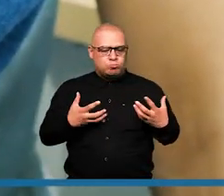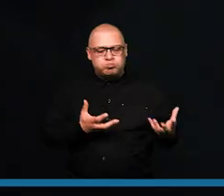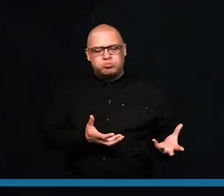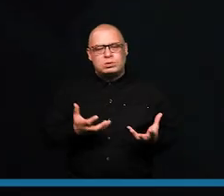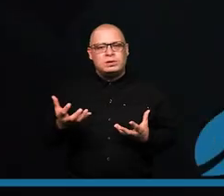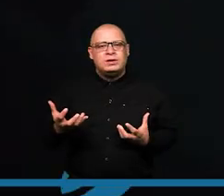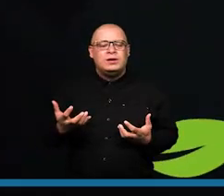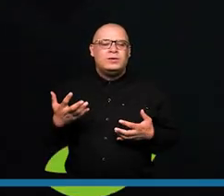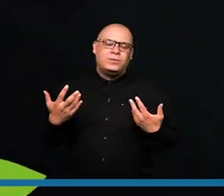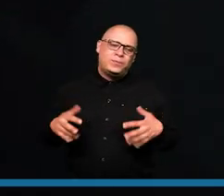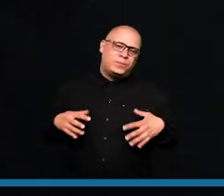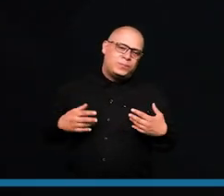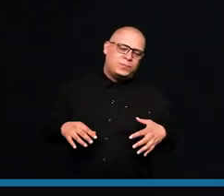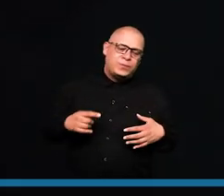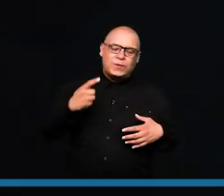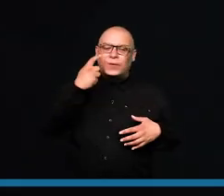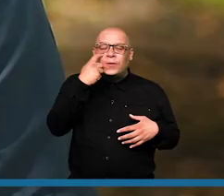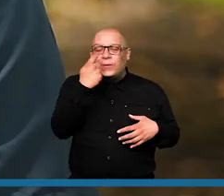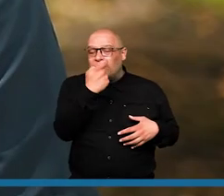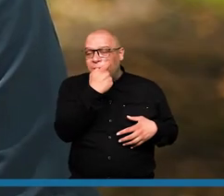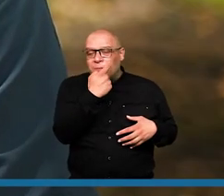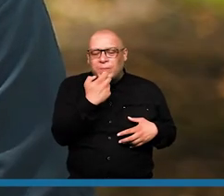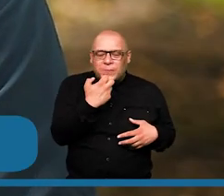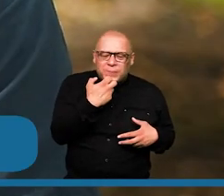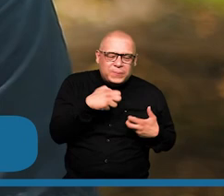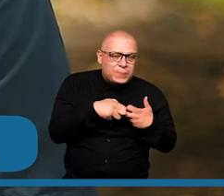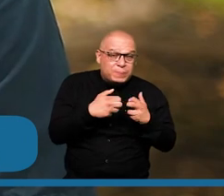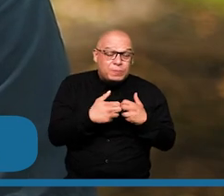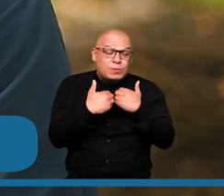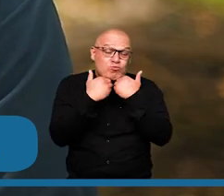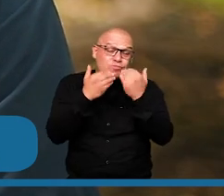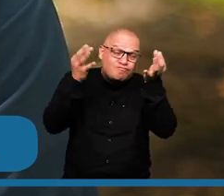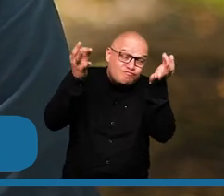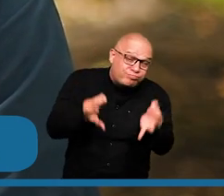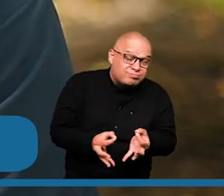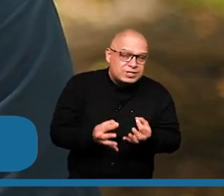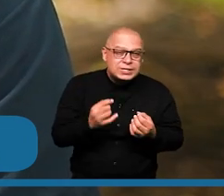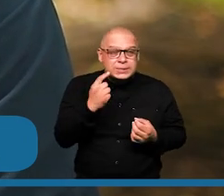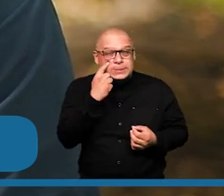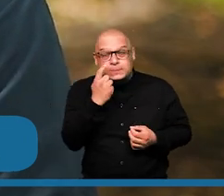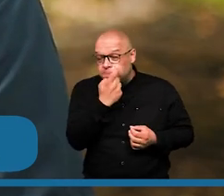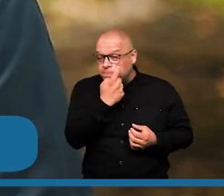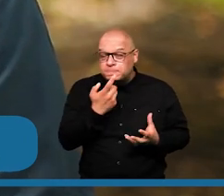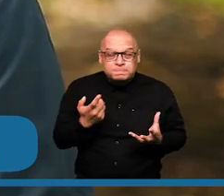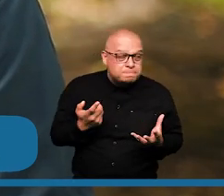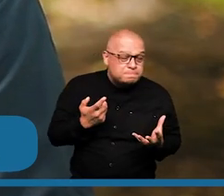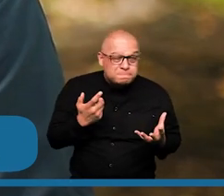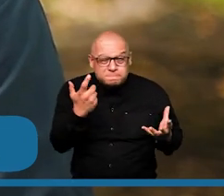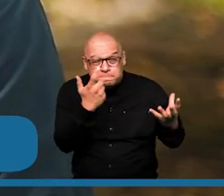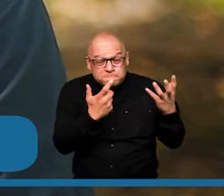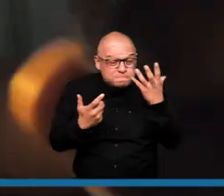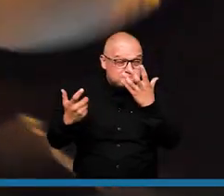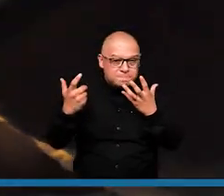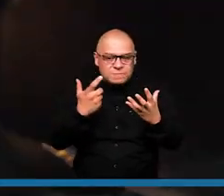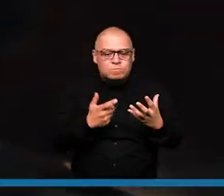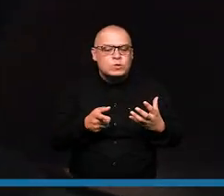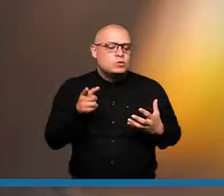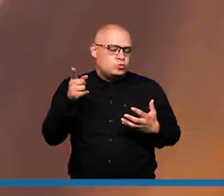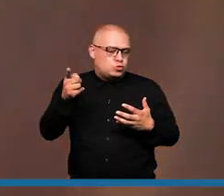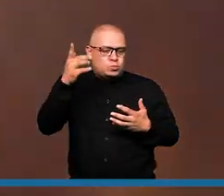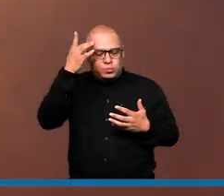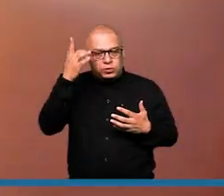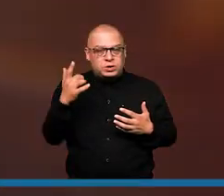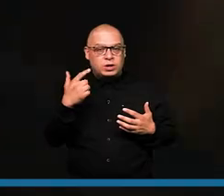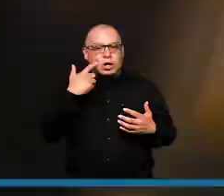problemas aparentemente oculares. Digo aparentemente porque no siempre, por un comportamiento que es bastante especial en ellas, que es hacerse